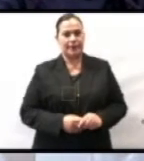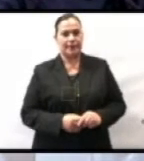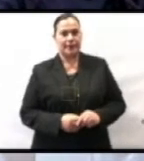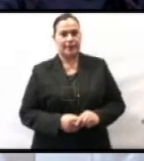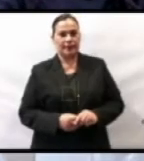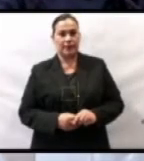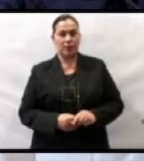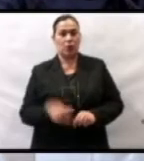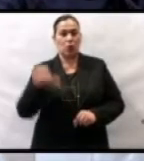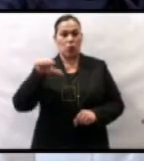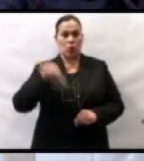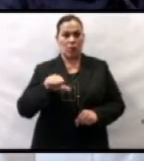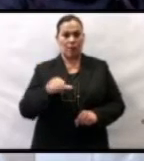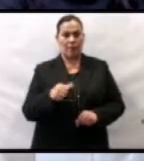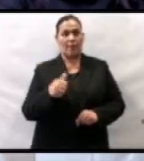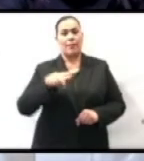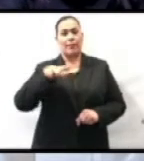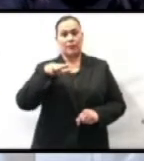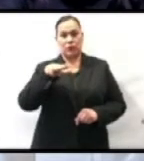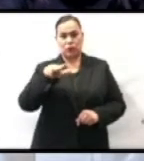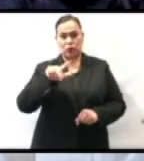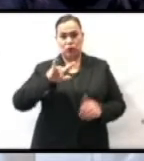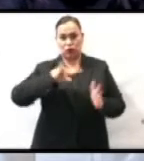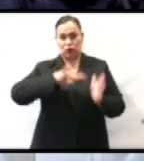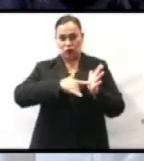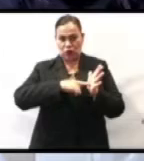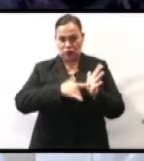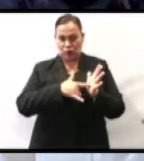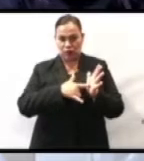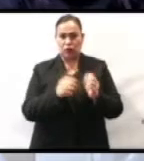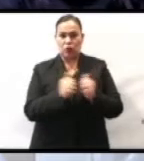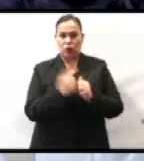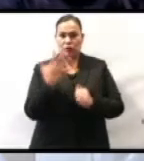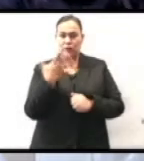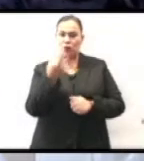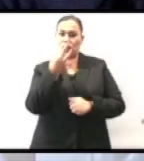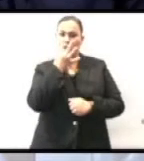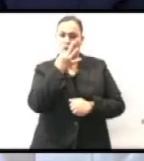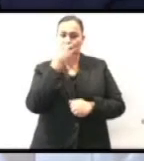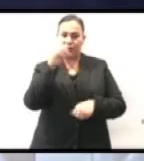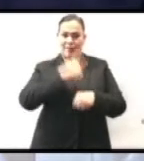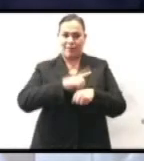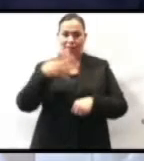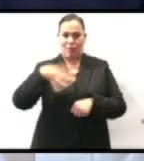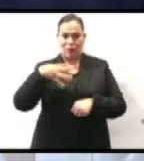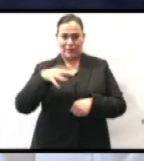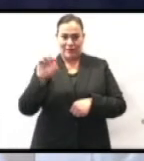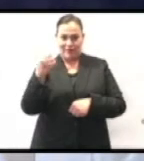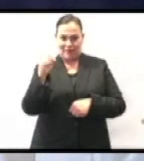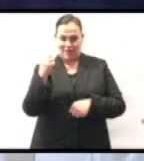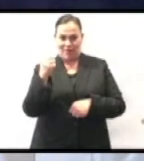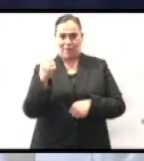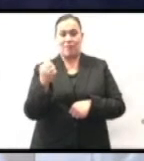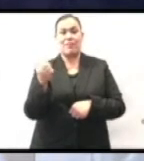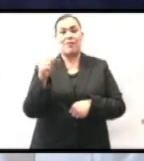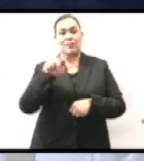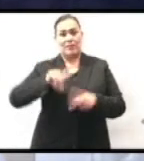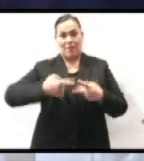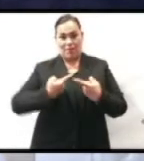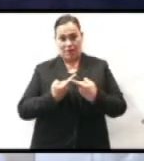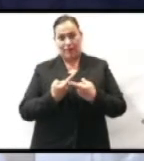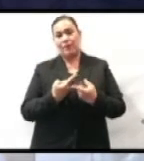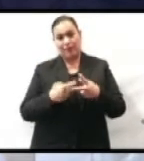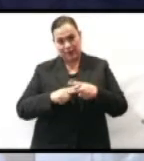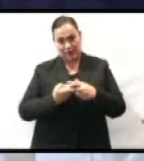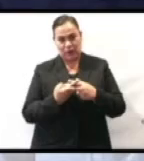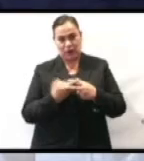Siendo las 18 horas con 5 minutos del día 14 de septiembre del 2021, se da inicio a la sesión solemne